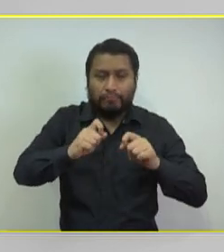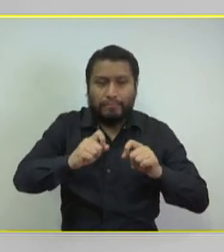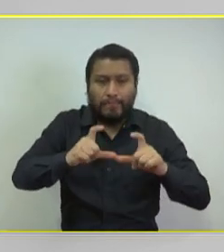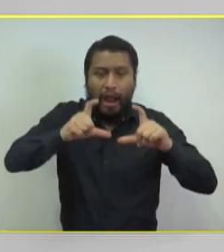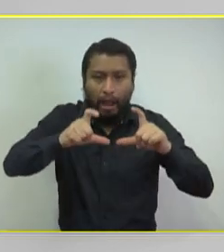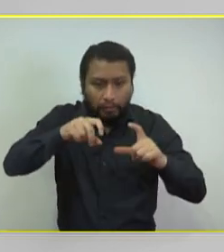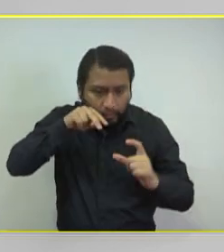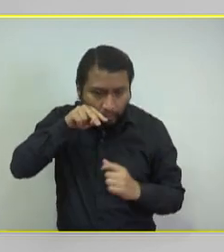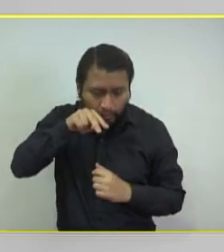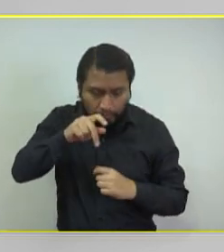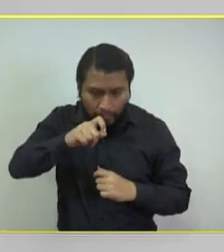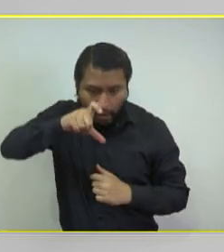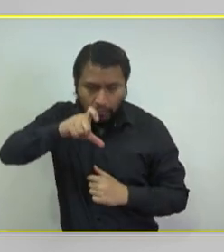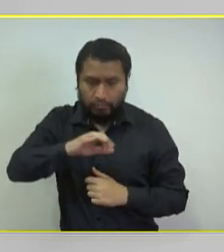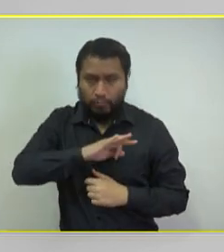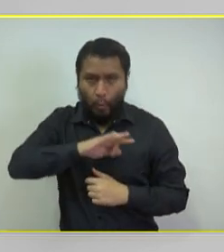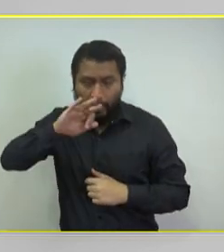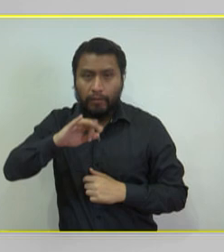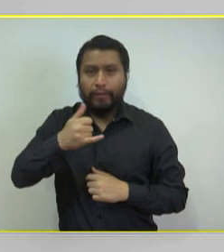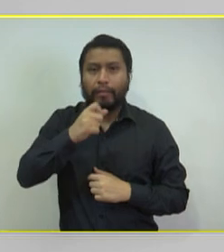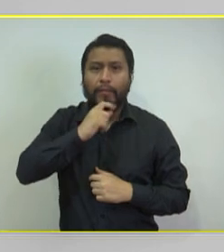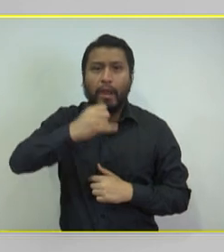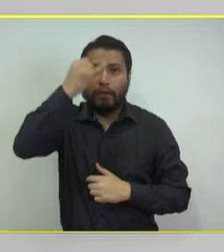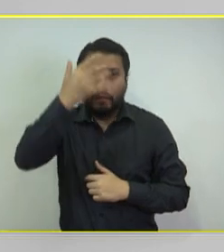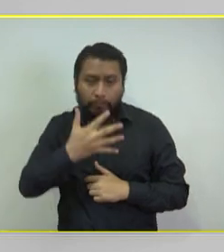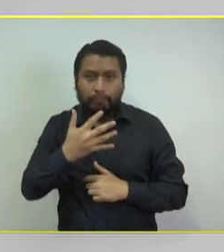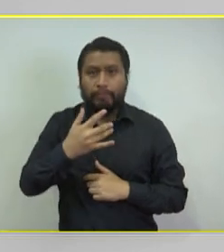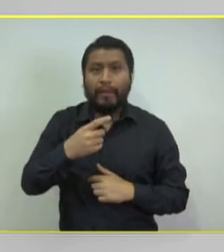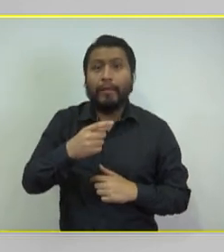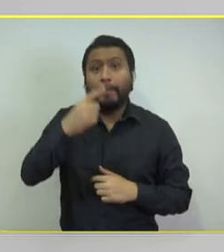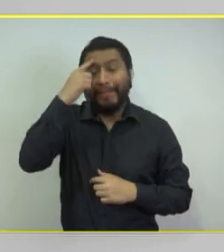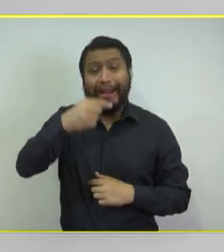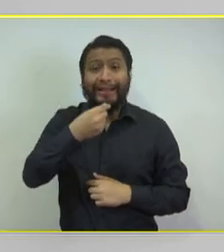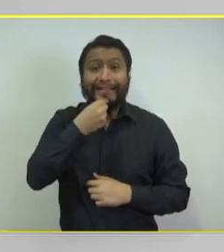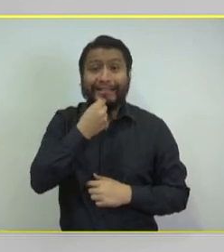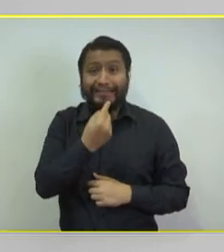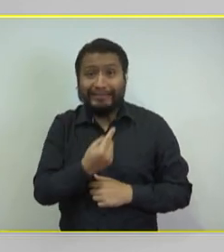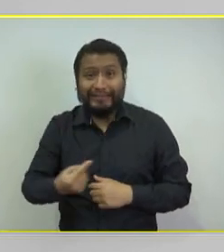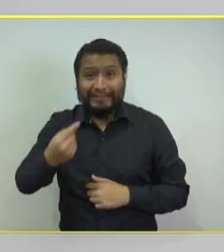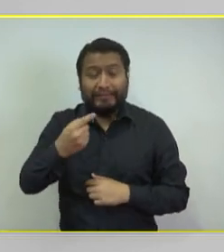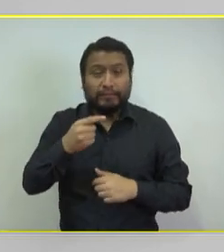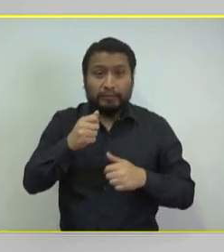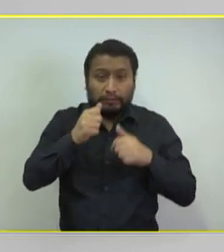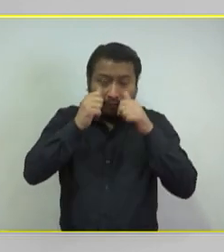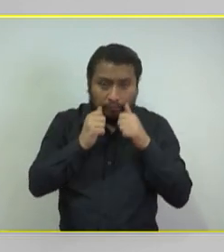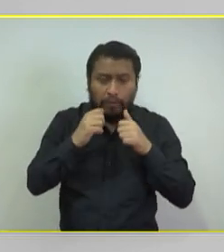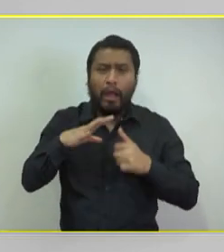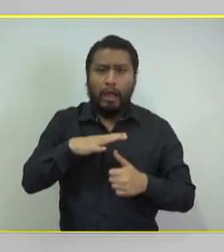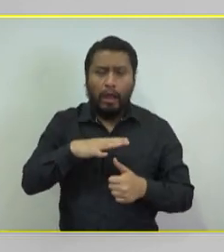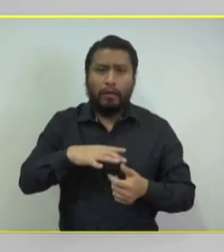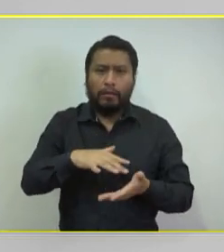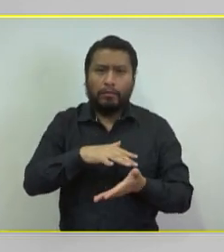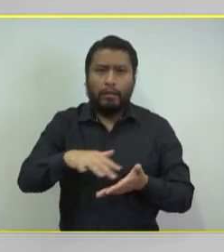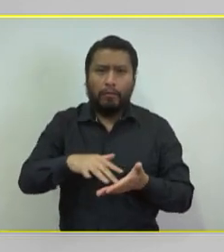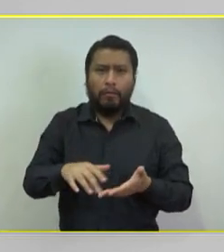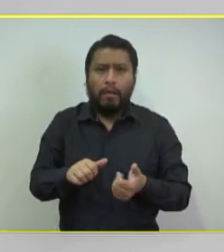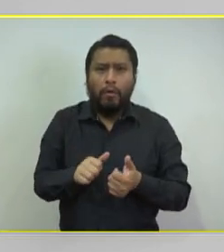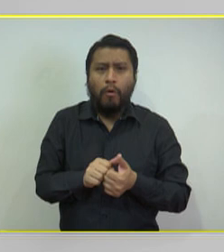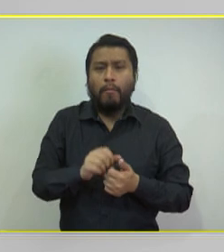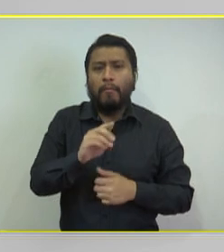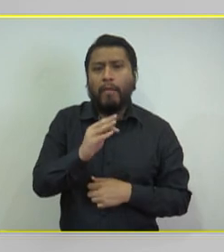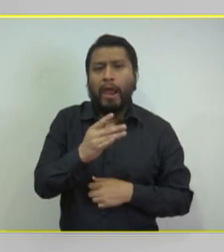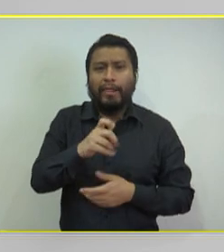algunas ilustraciones gráficas, y para los niños con ceguera tenemos la lectura en braille, y estas